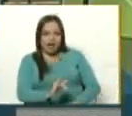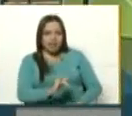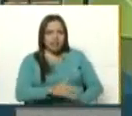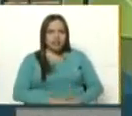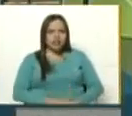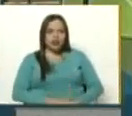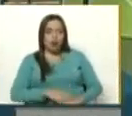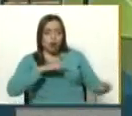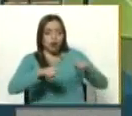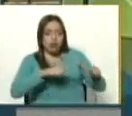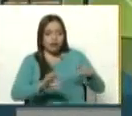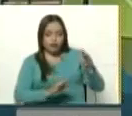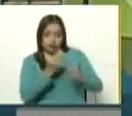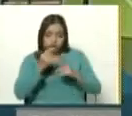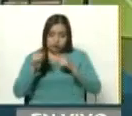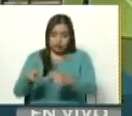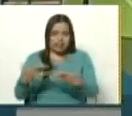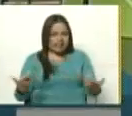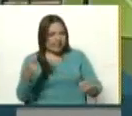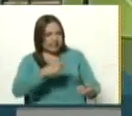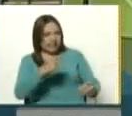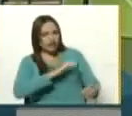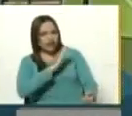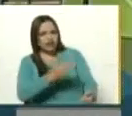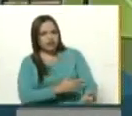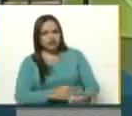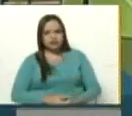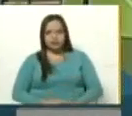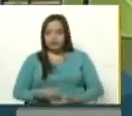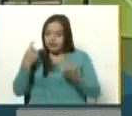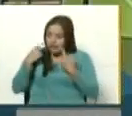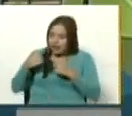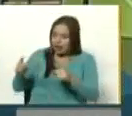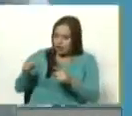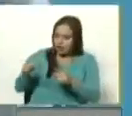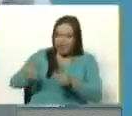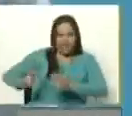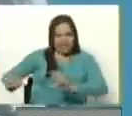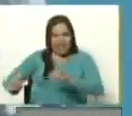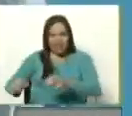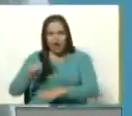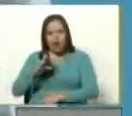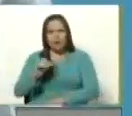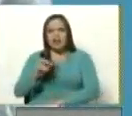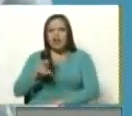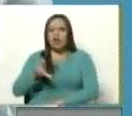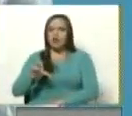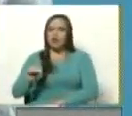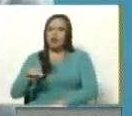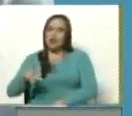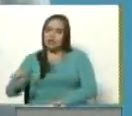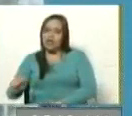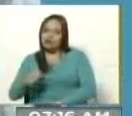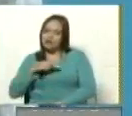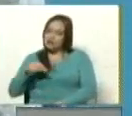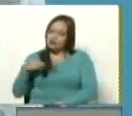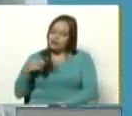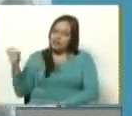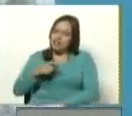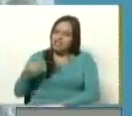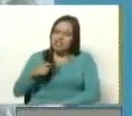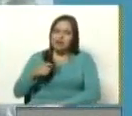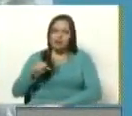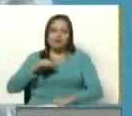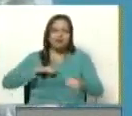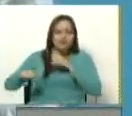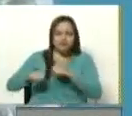¿Qué necesita para fortalecerse ese medio? Bueno, creo que no solamente Radio Perola, nosotros necesitamos fortalecer un movimiento a